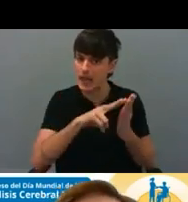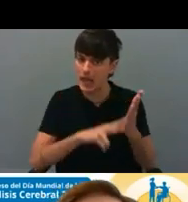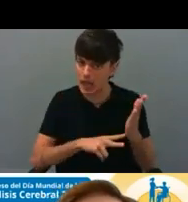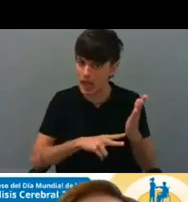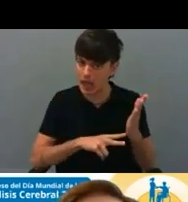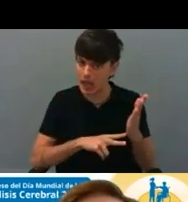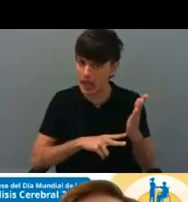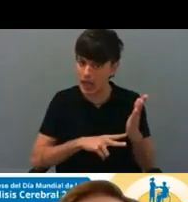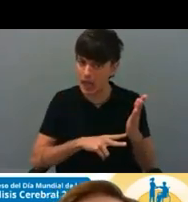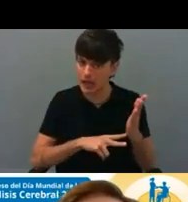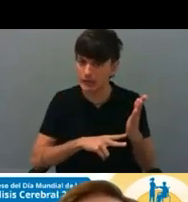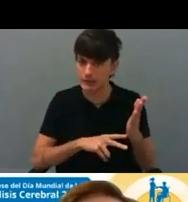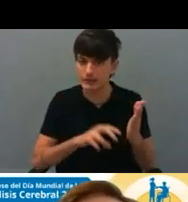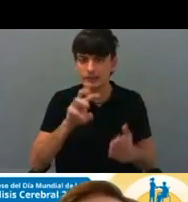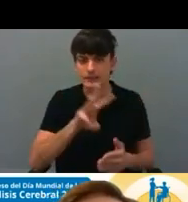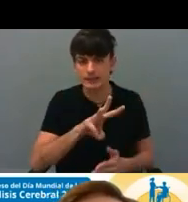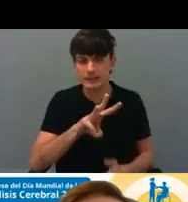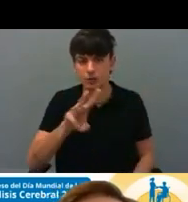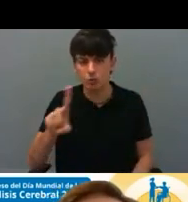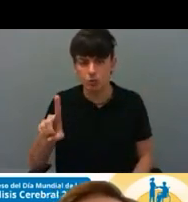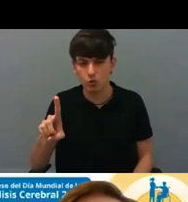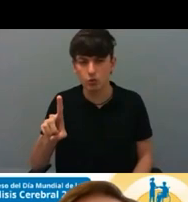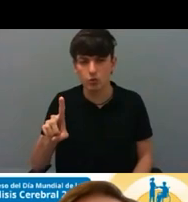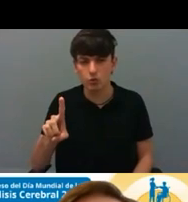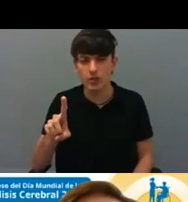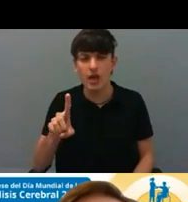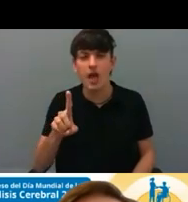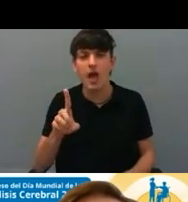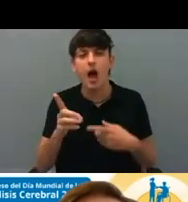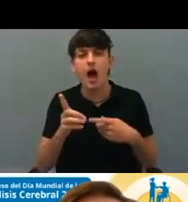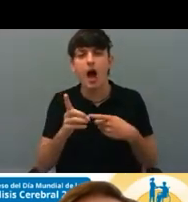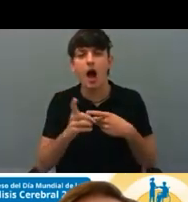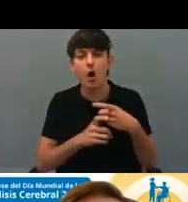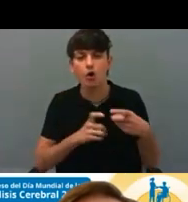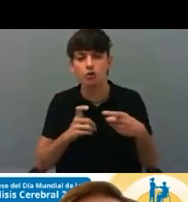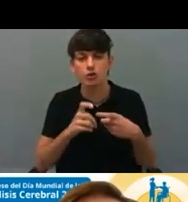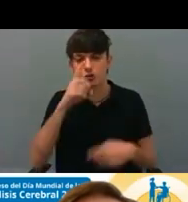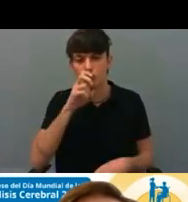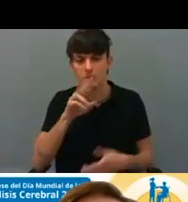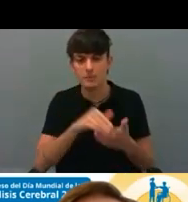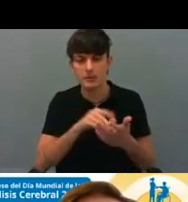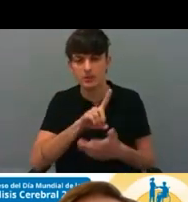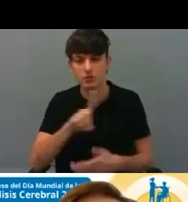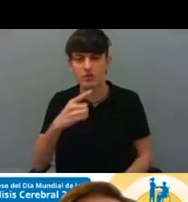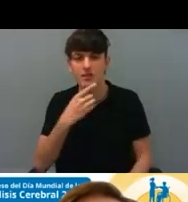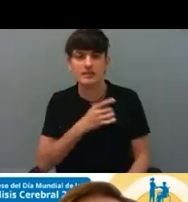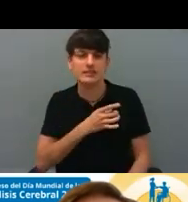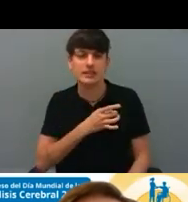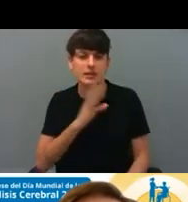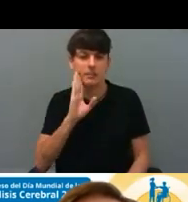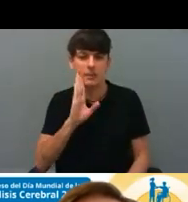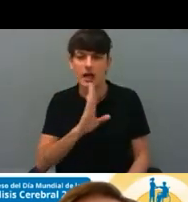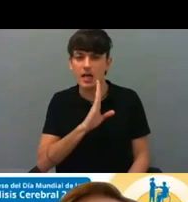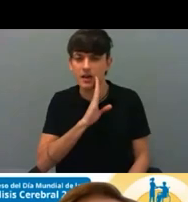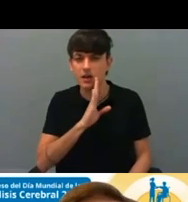2021 en Cataluña, en Barcelona concretamente, y dice que un sindicato de madres frente al agotamiento de cuidar a hijos con